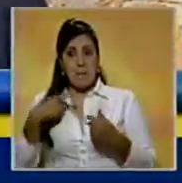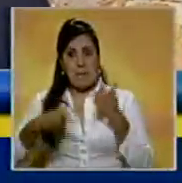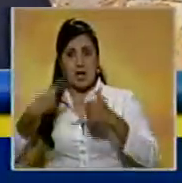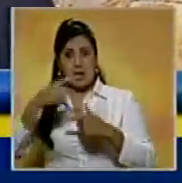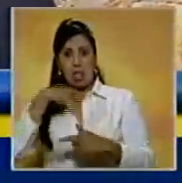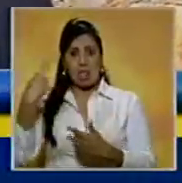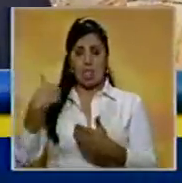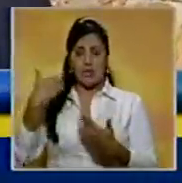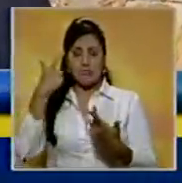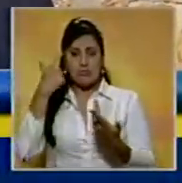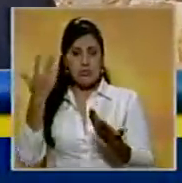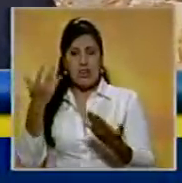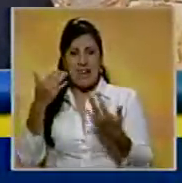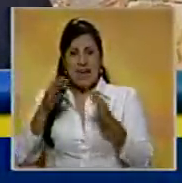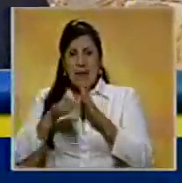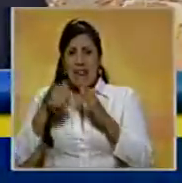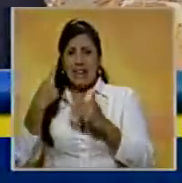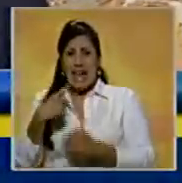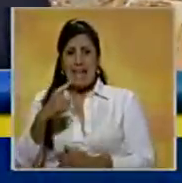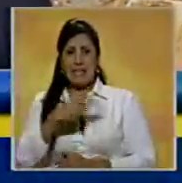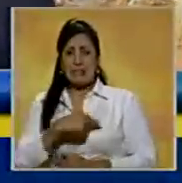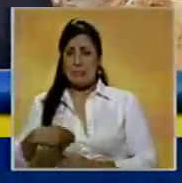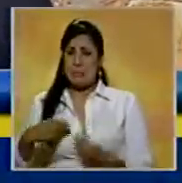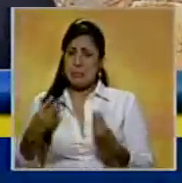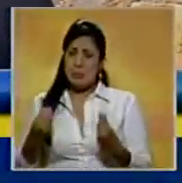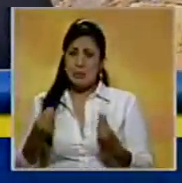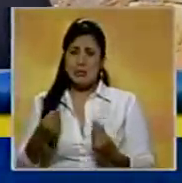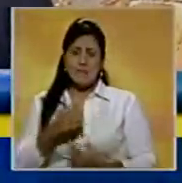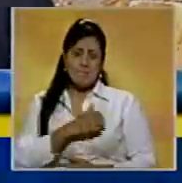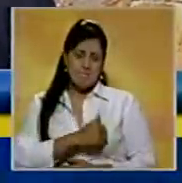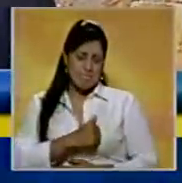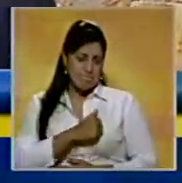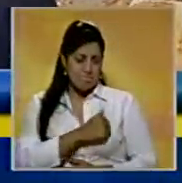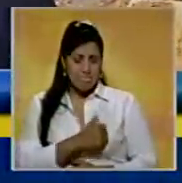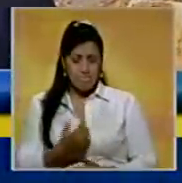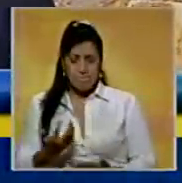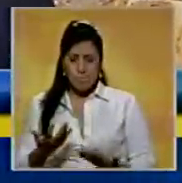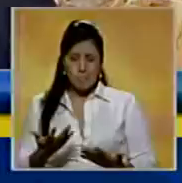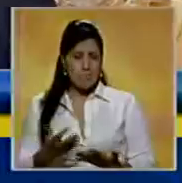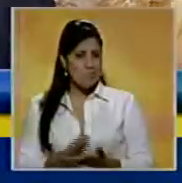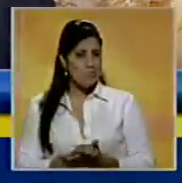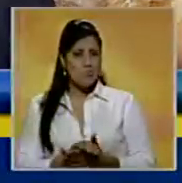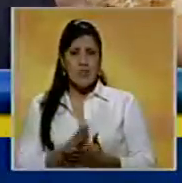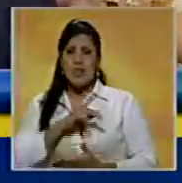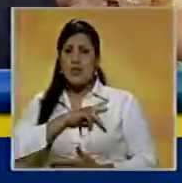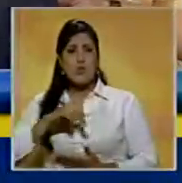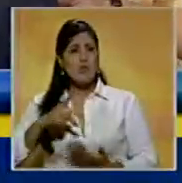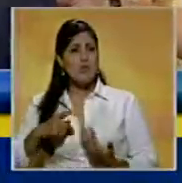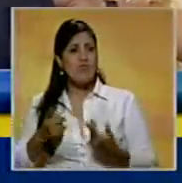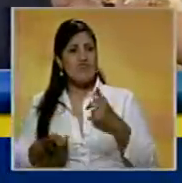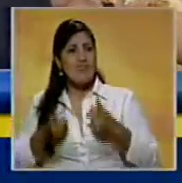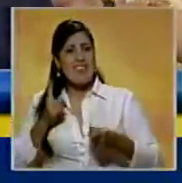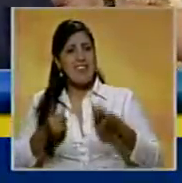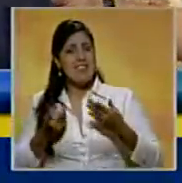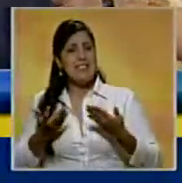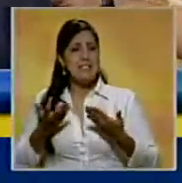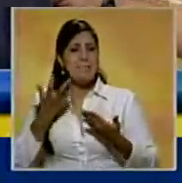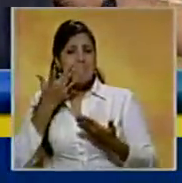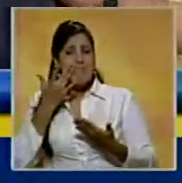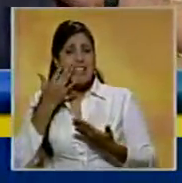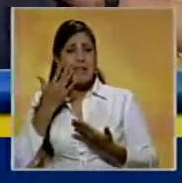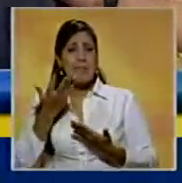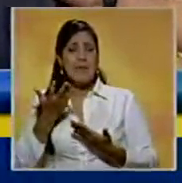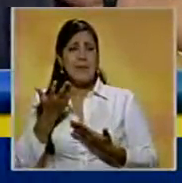con tanta inseguridad y Lamentablemente Uno no Uno a veces como que tendría que